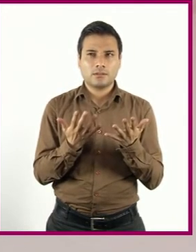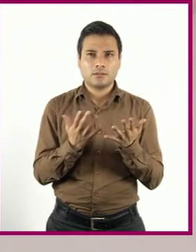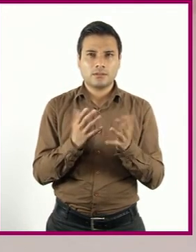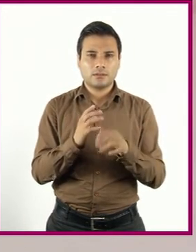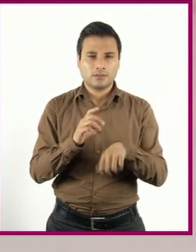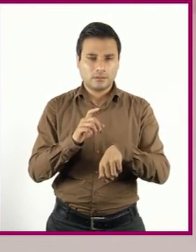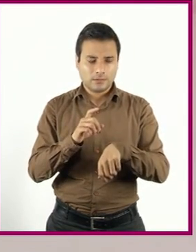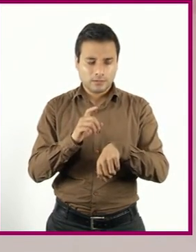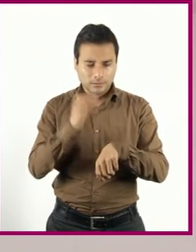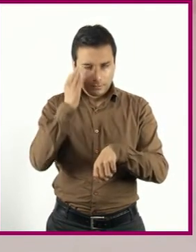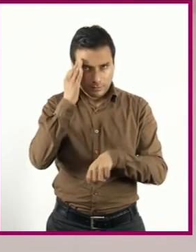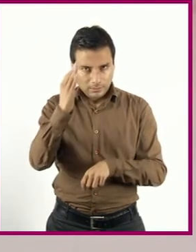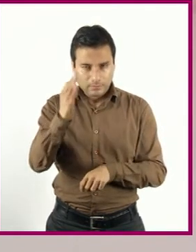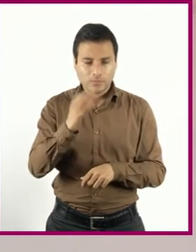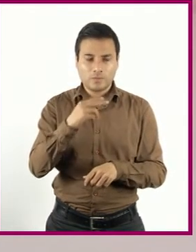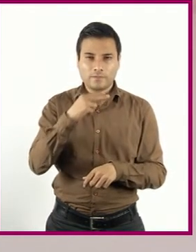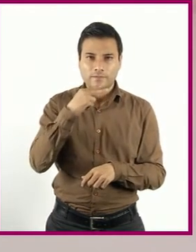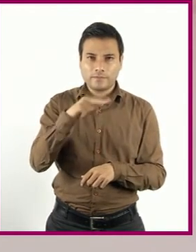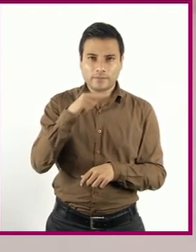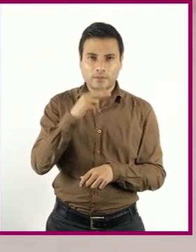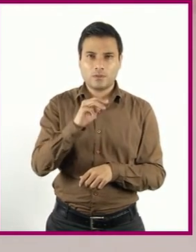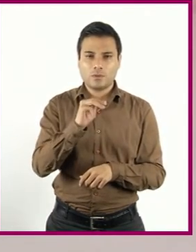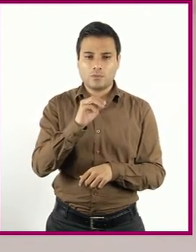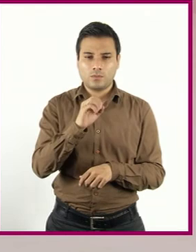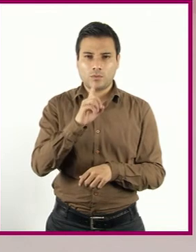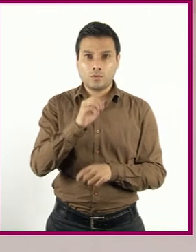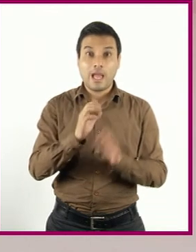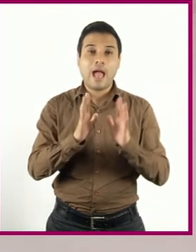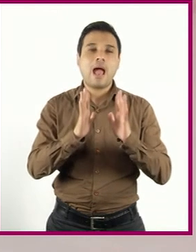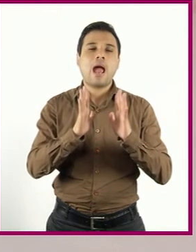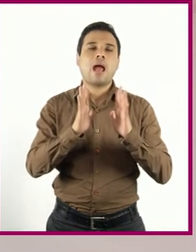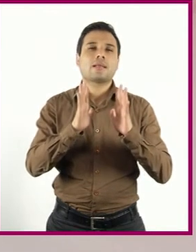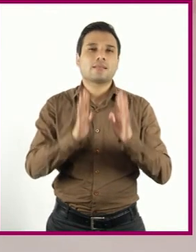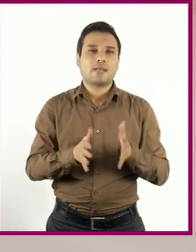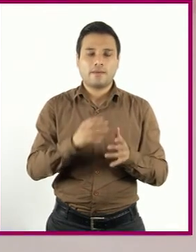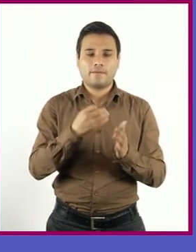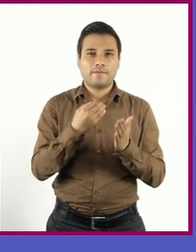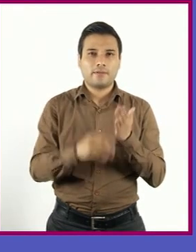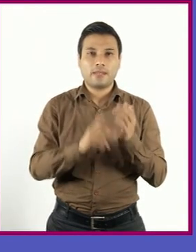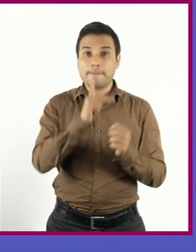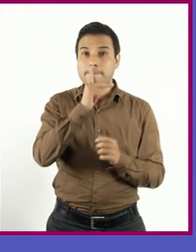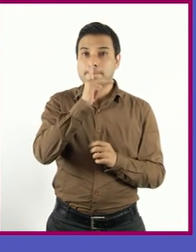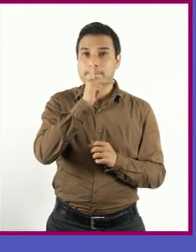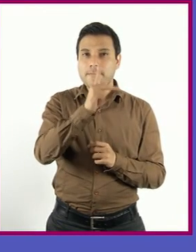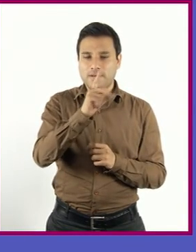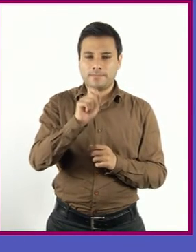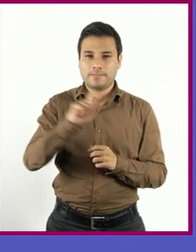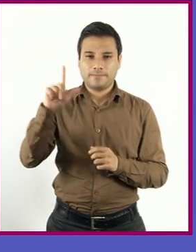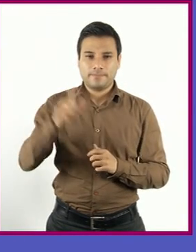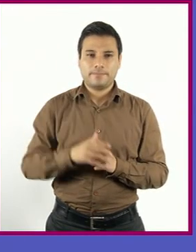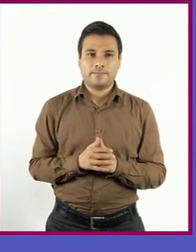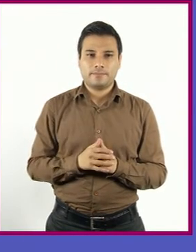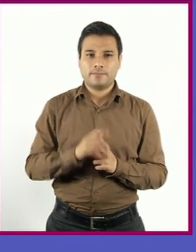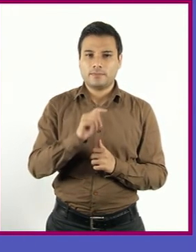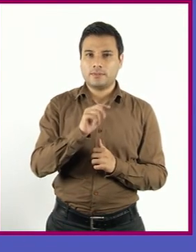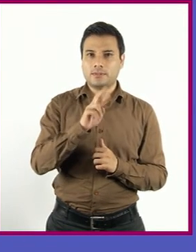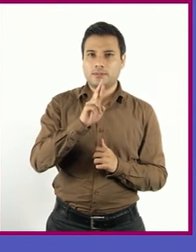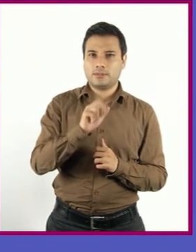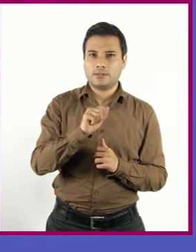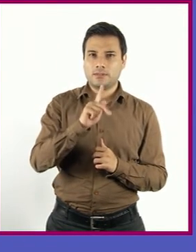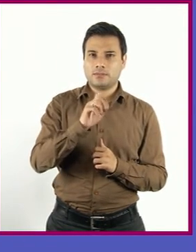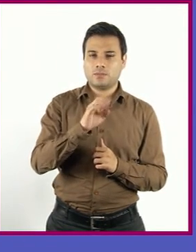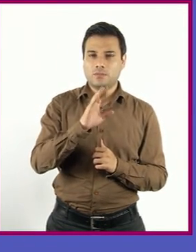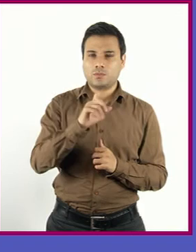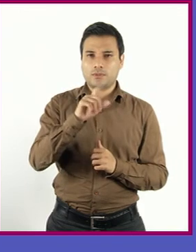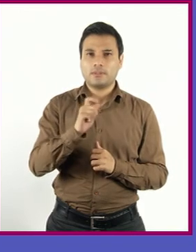tiempos verbales, modos. Ya sé, el vocabulario. Trapo bola, trapo